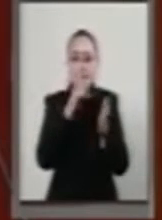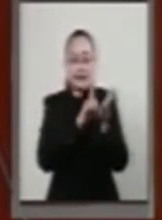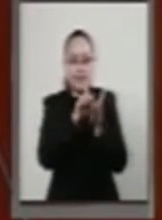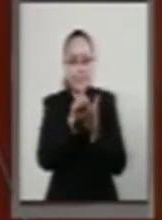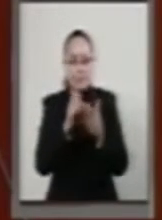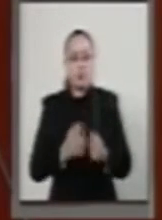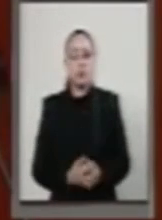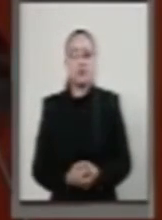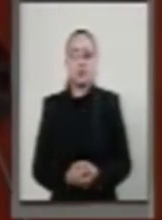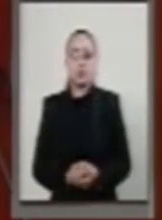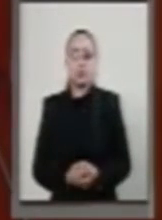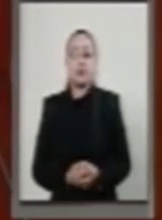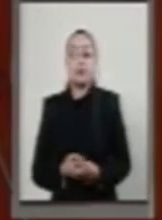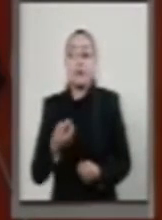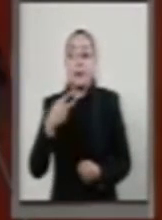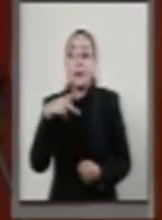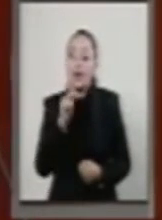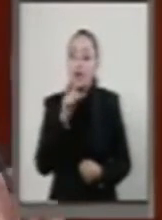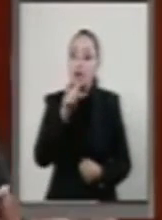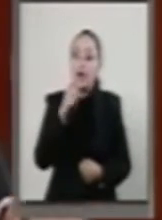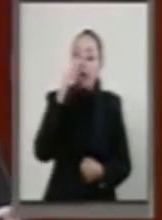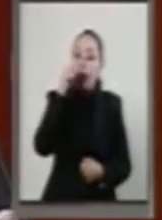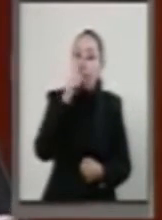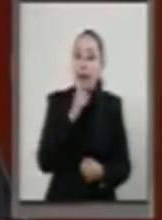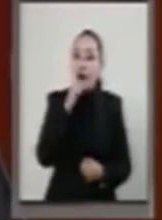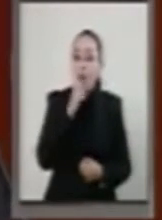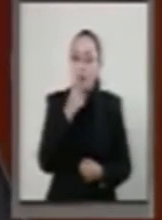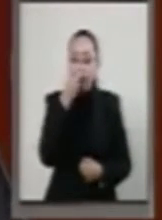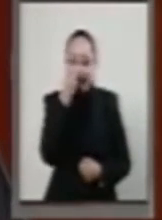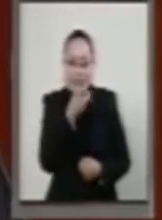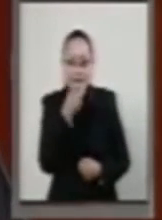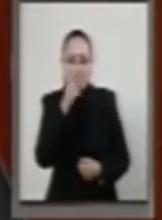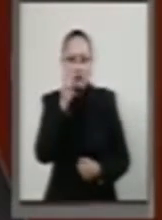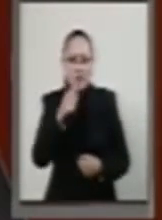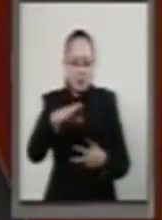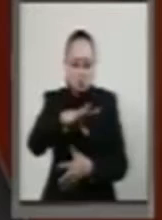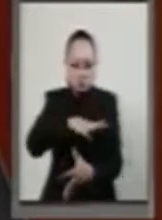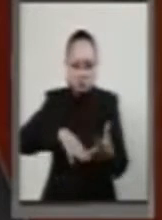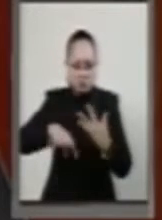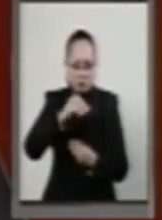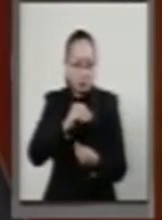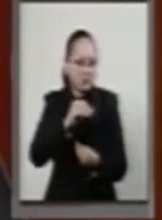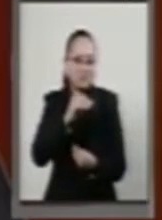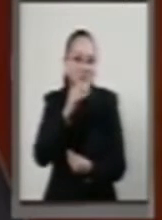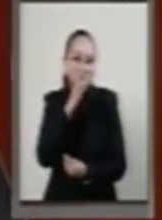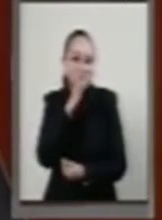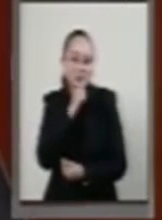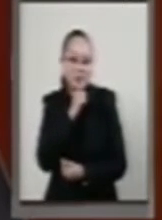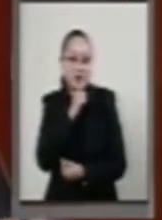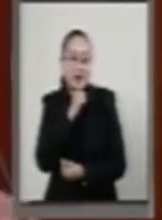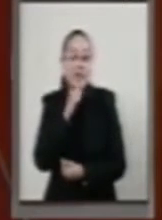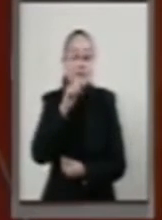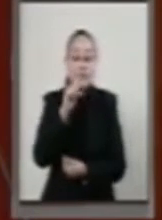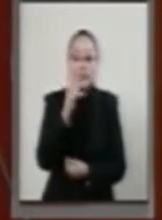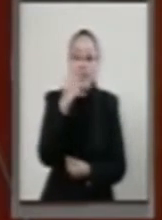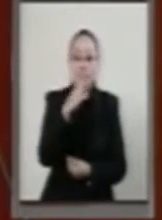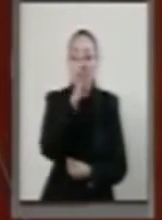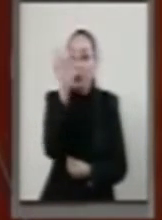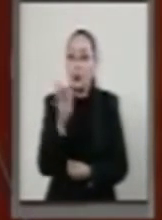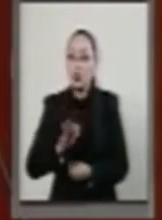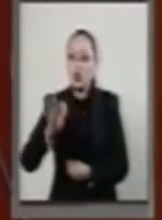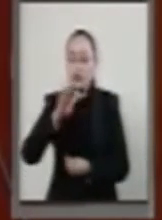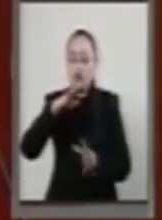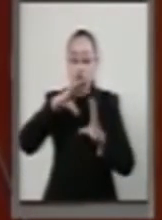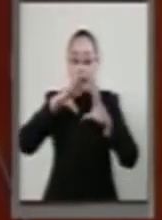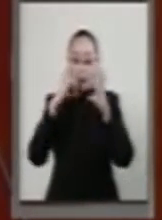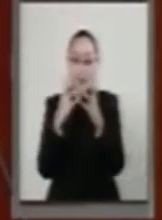embargo, el agua es un bien natural no renovable. Si bien es cierto que cubre el 75% de